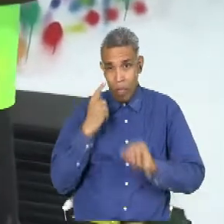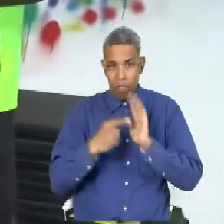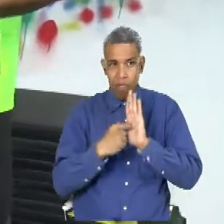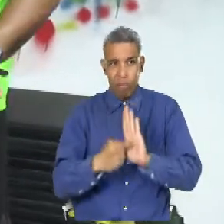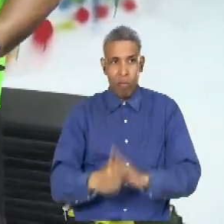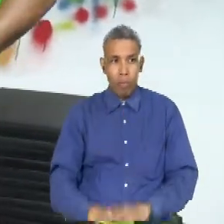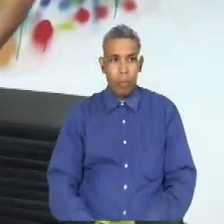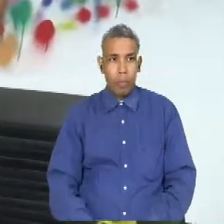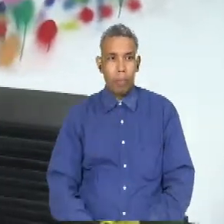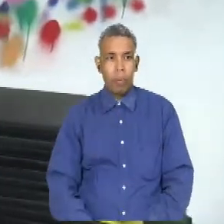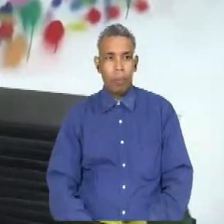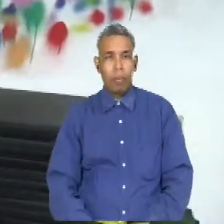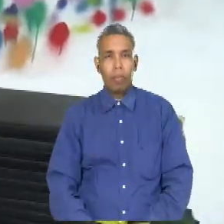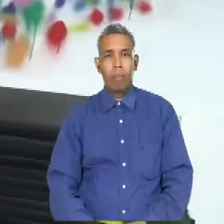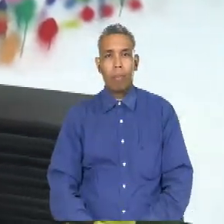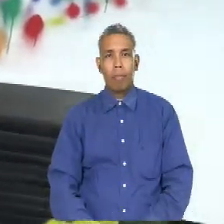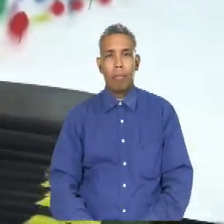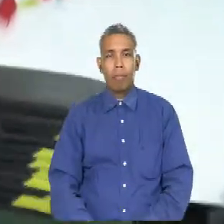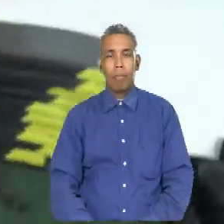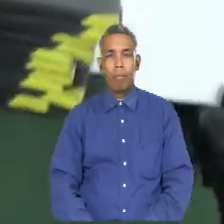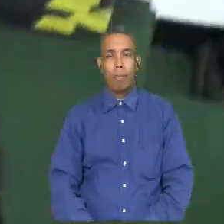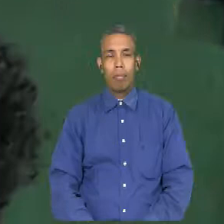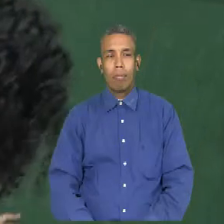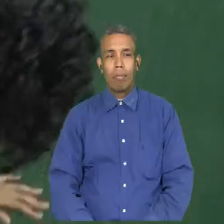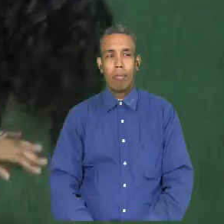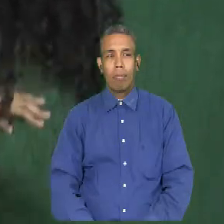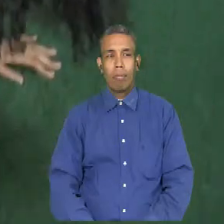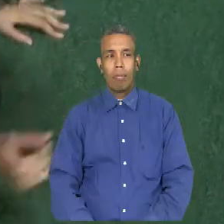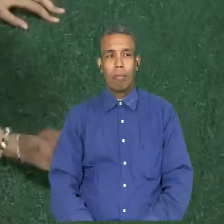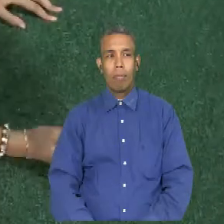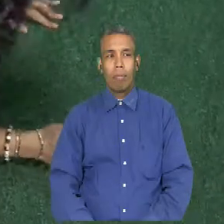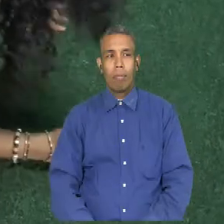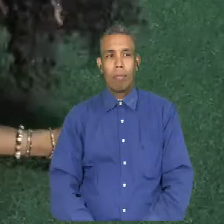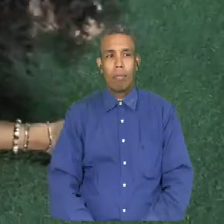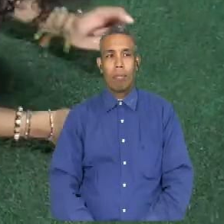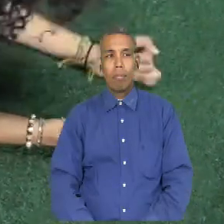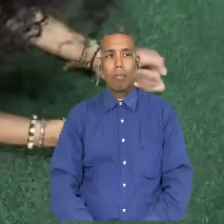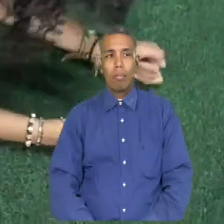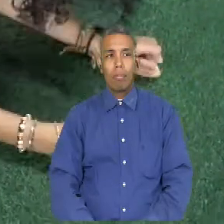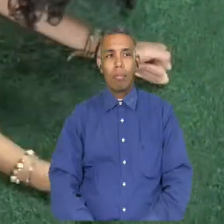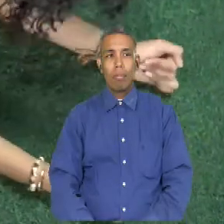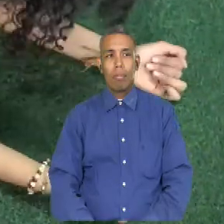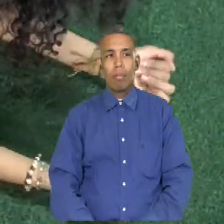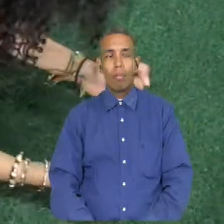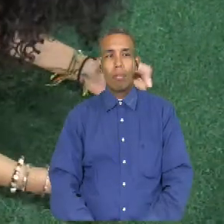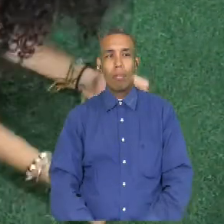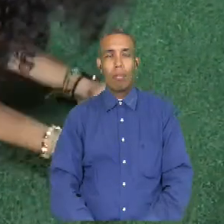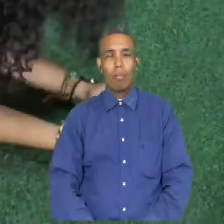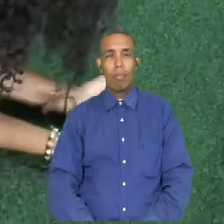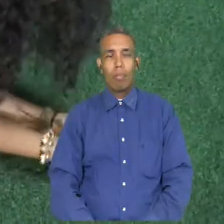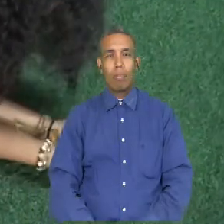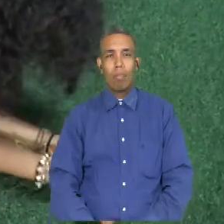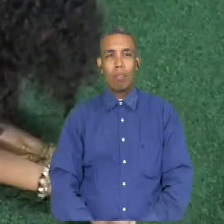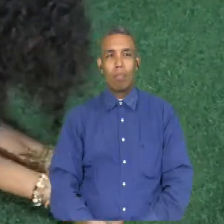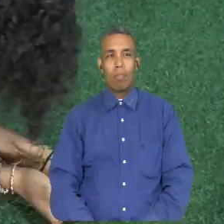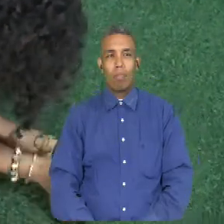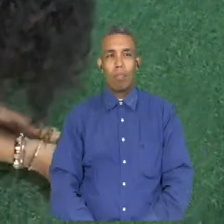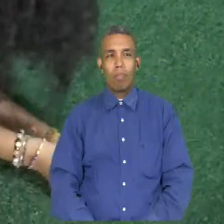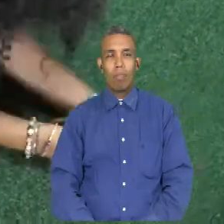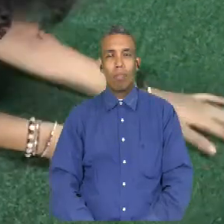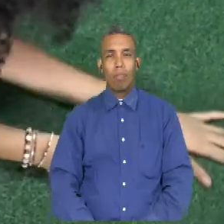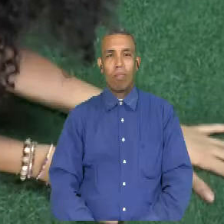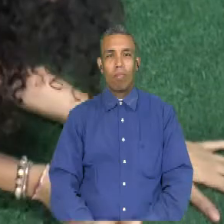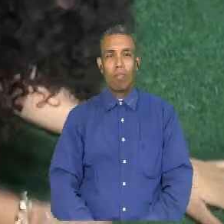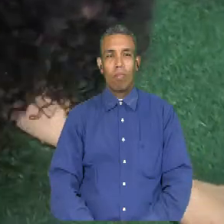trajito de core. Nos vamos a ubicar en plancha, ¿sí? Las manos debajo de los hombros. Las manos, estira los brazos, brazos estirados,